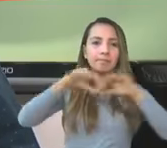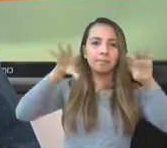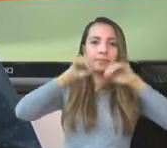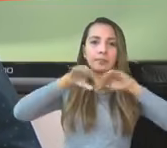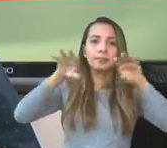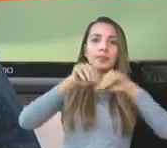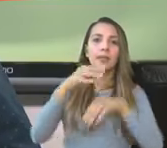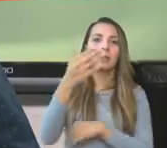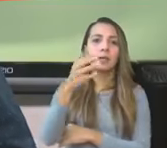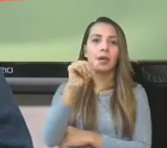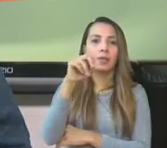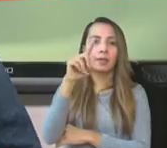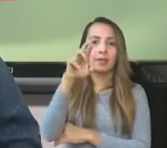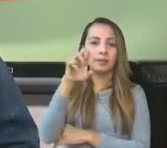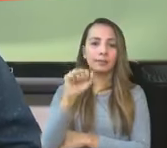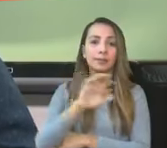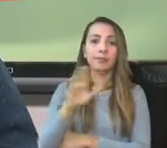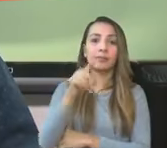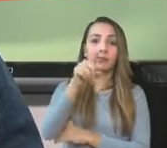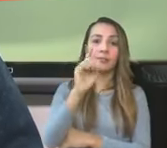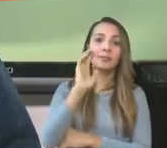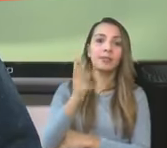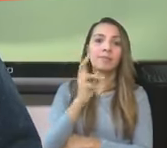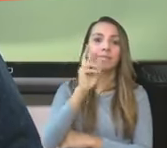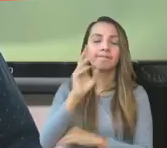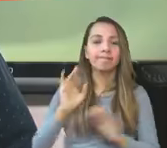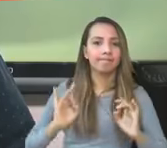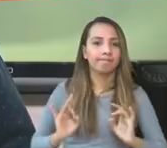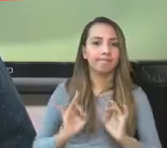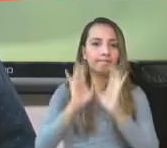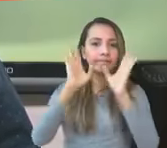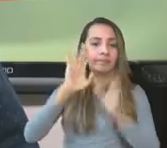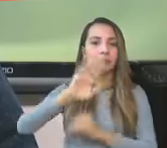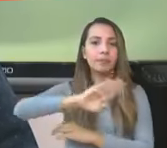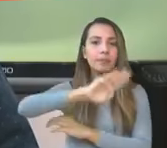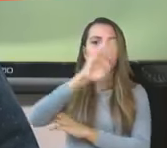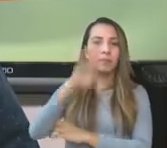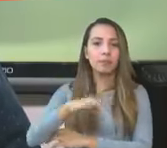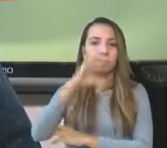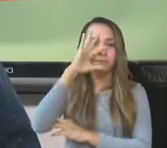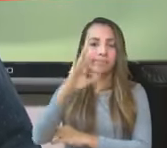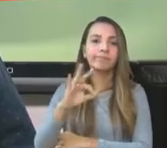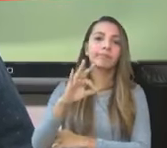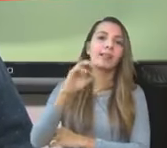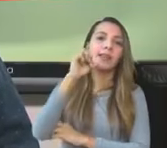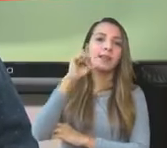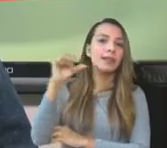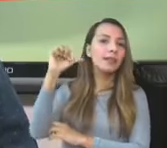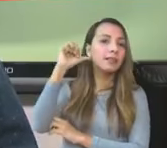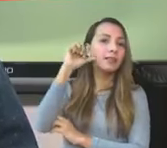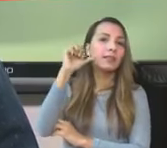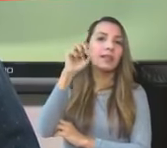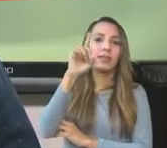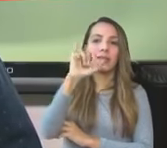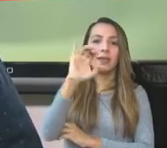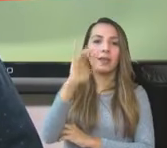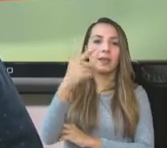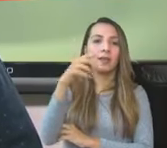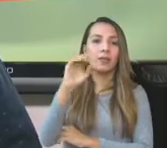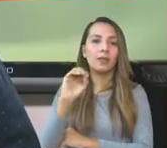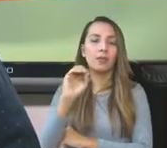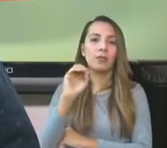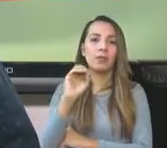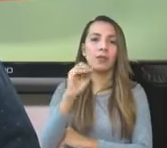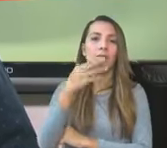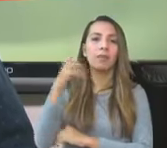gracias. Y pues ya lo vieron, fallece el día de ayer Diego Verdaguer,